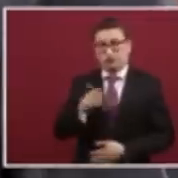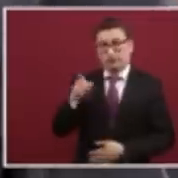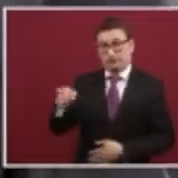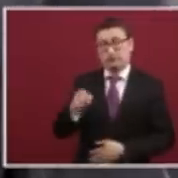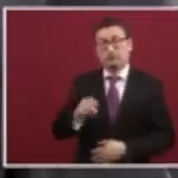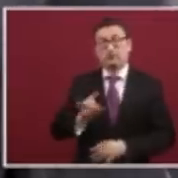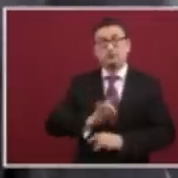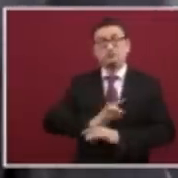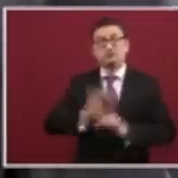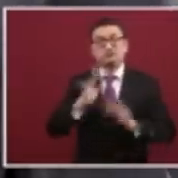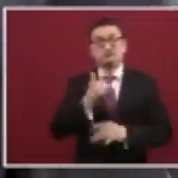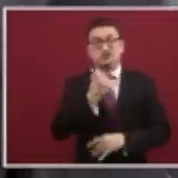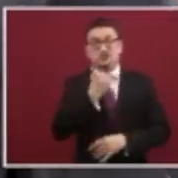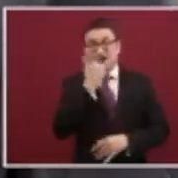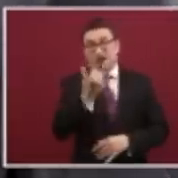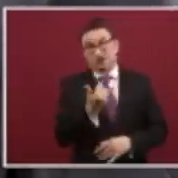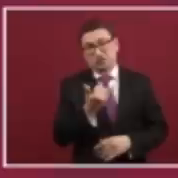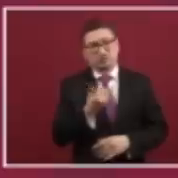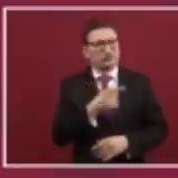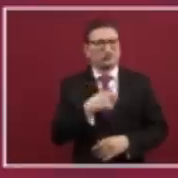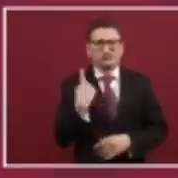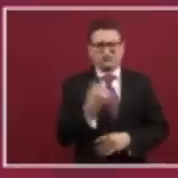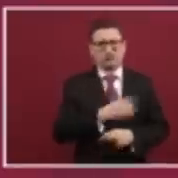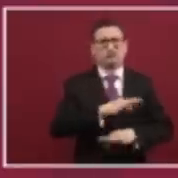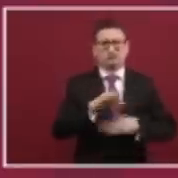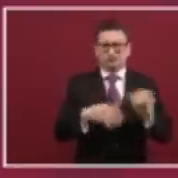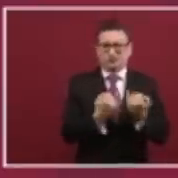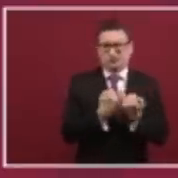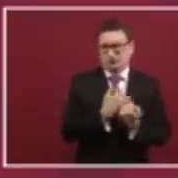todos cometemos errores.